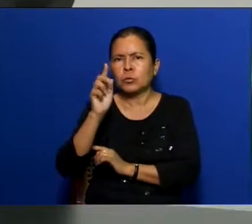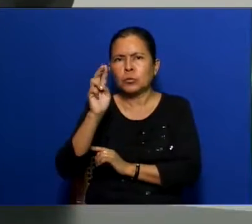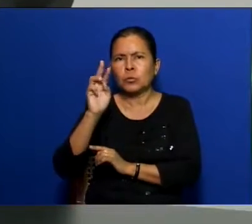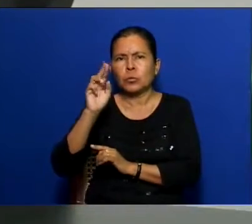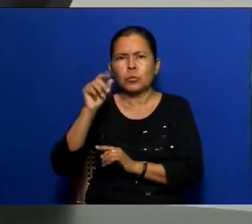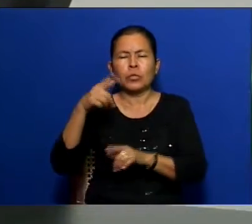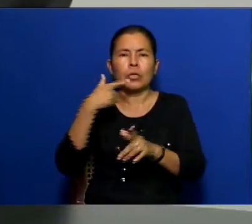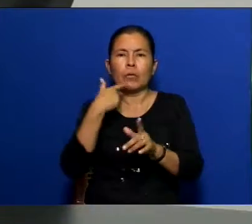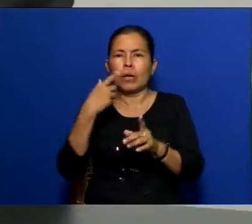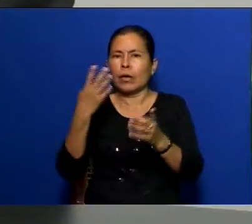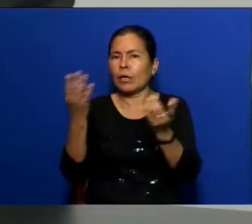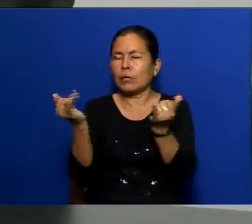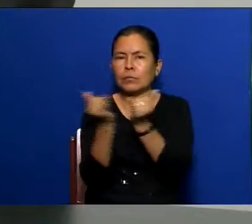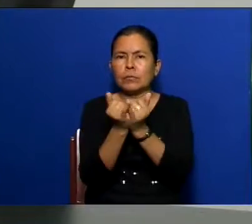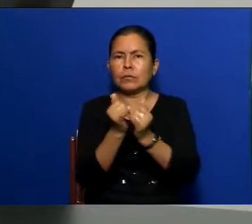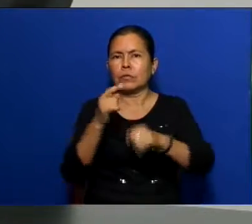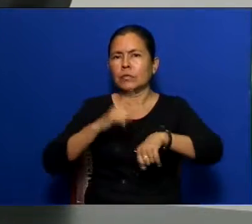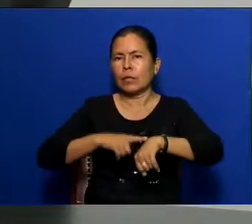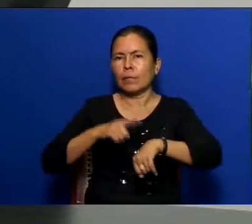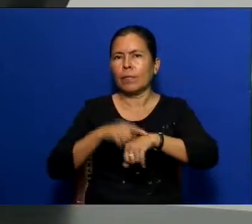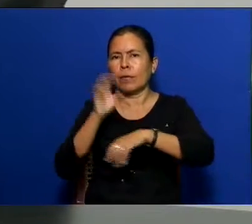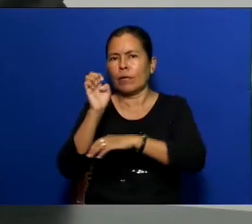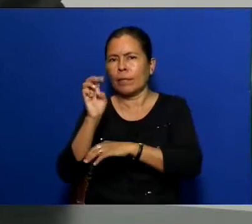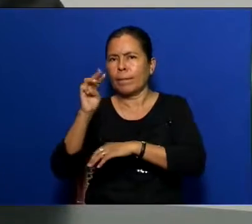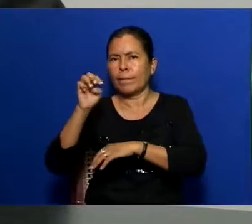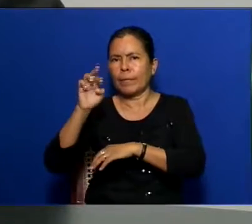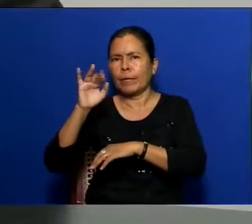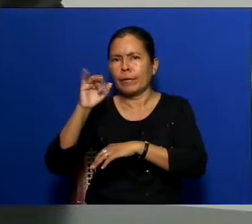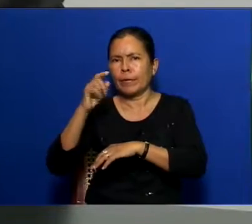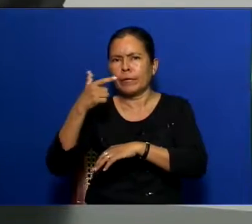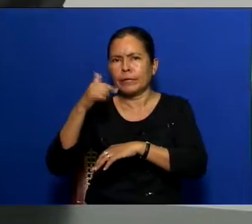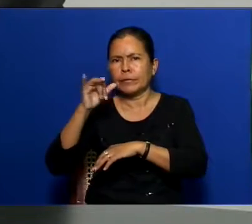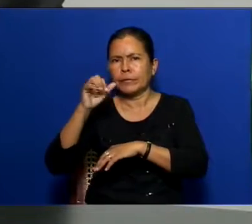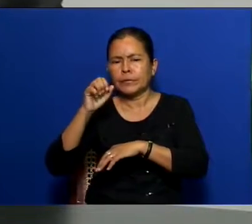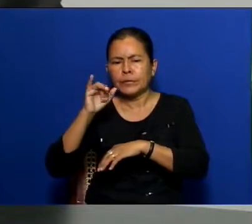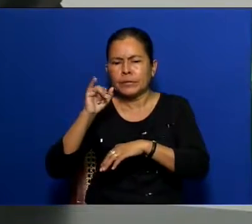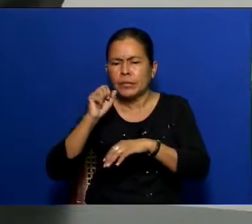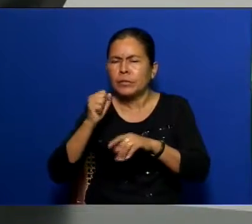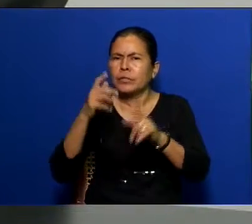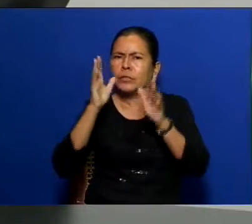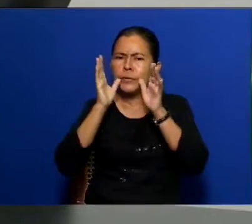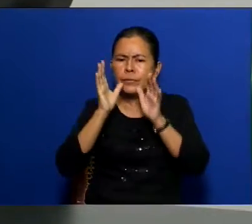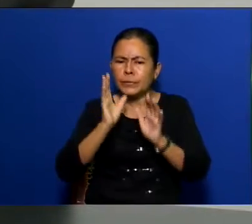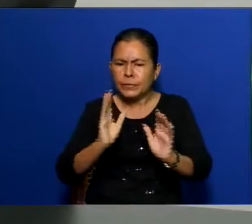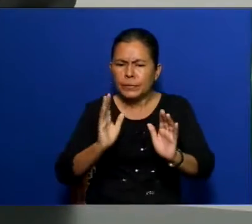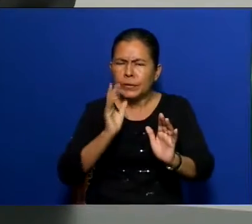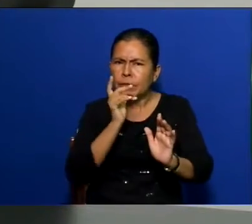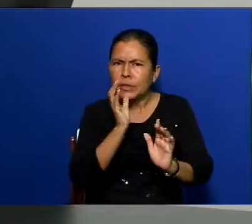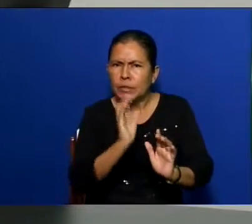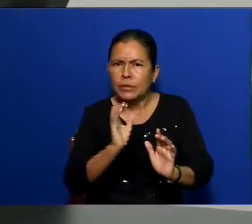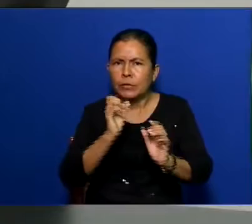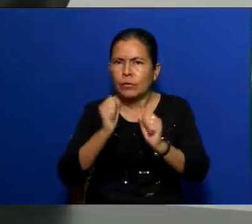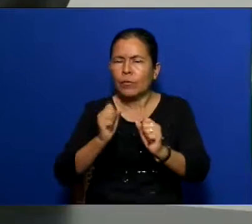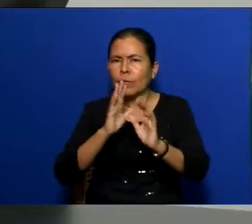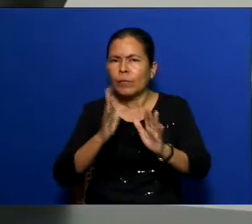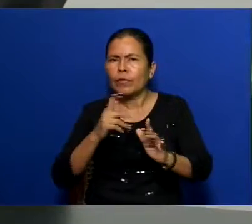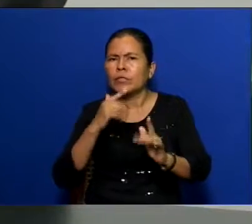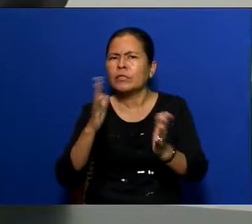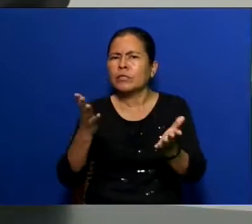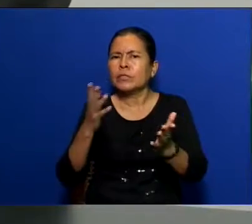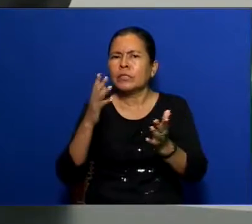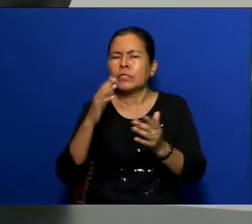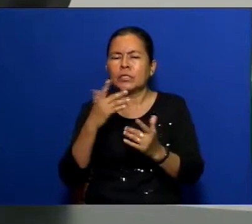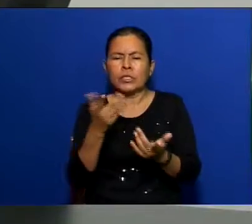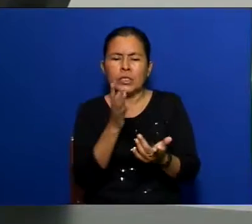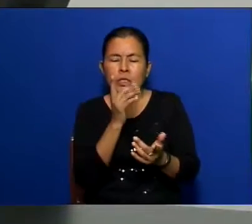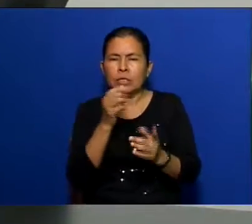emergencias médico-legales. Y esas emergencias médico-legales, en el caso de las niñas y de los niños, es la investigación de los delitos sexuales